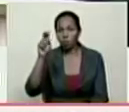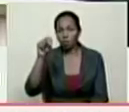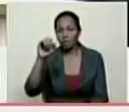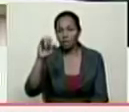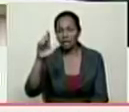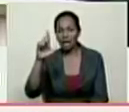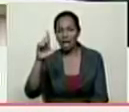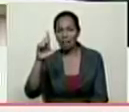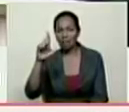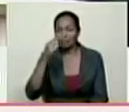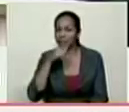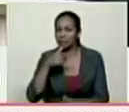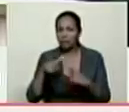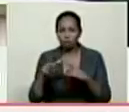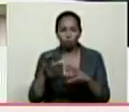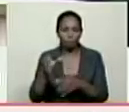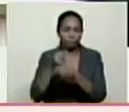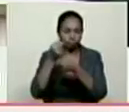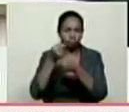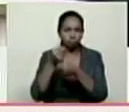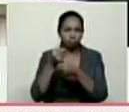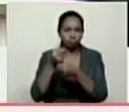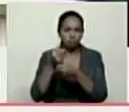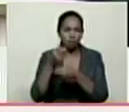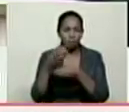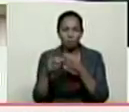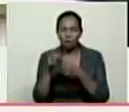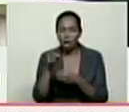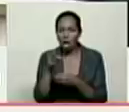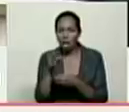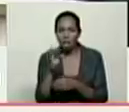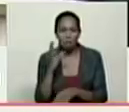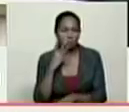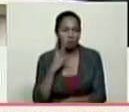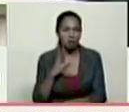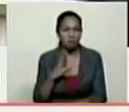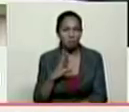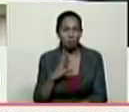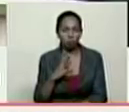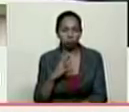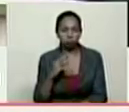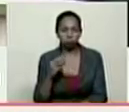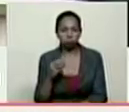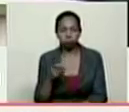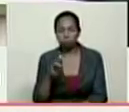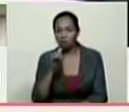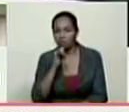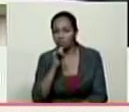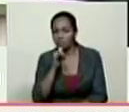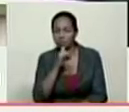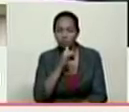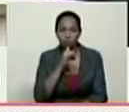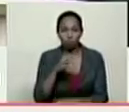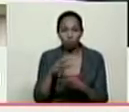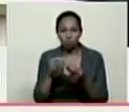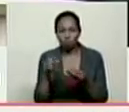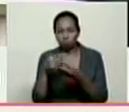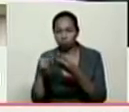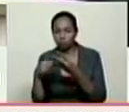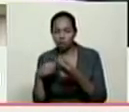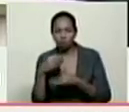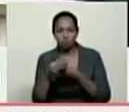Ramos Sánchez, porque es una especie de bisagra este señor acerca de dónde debían hacerse